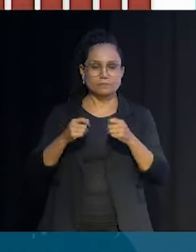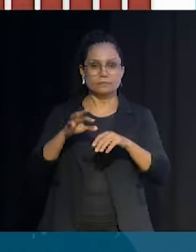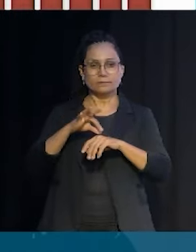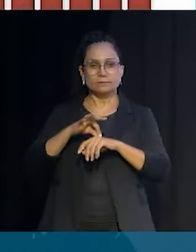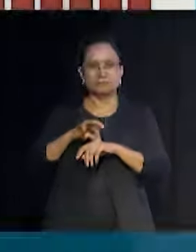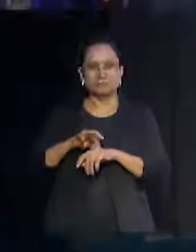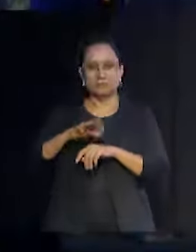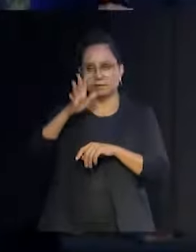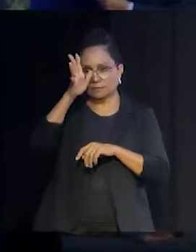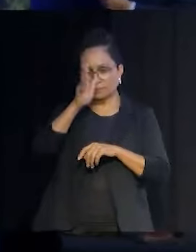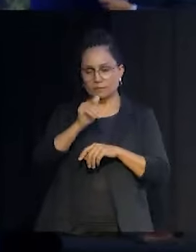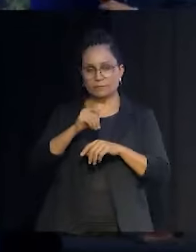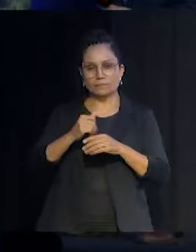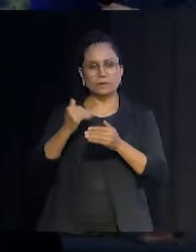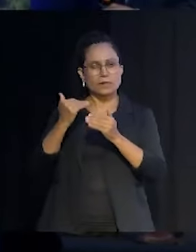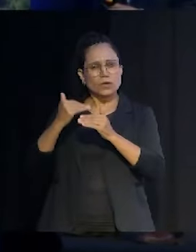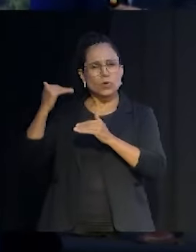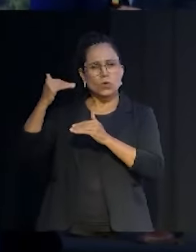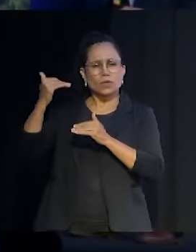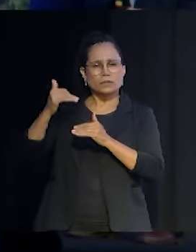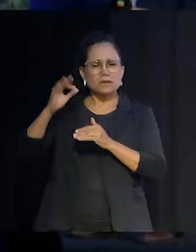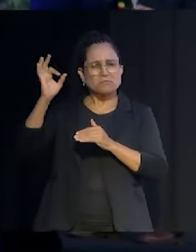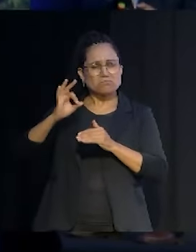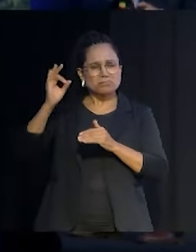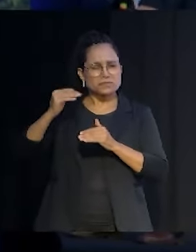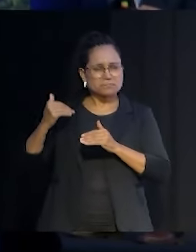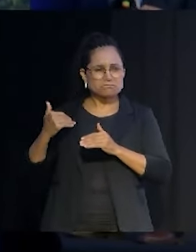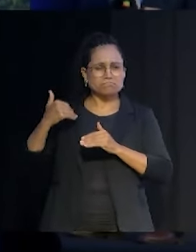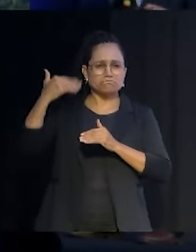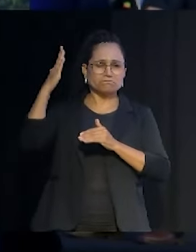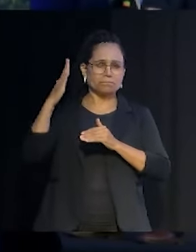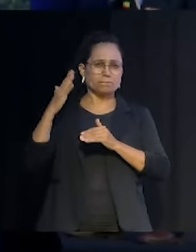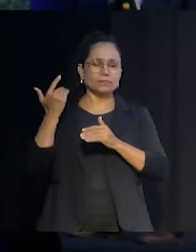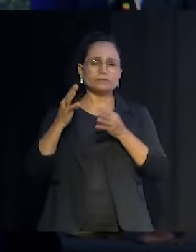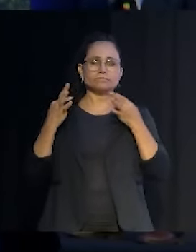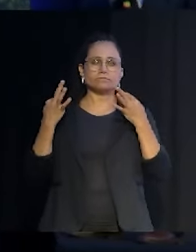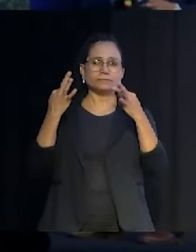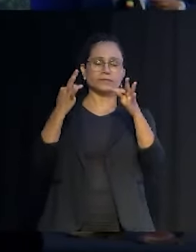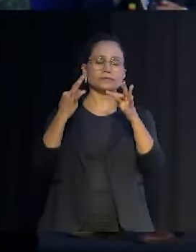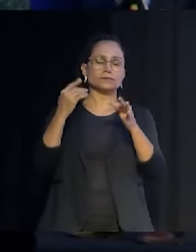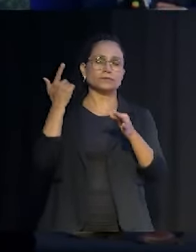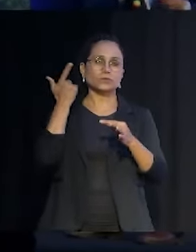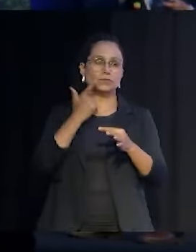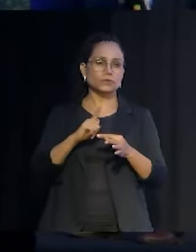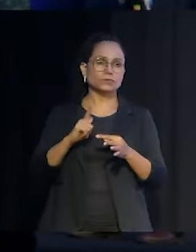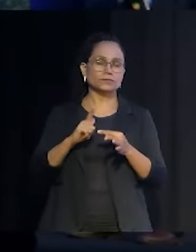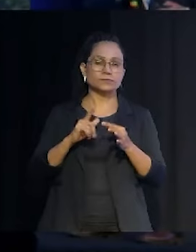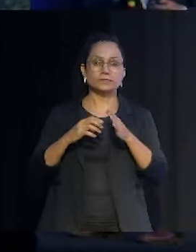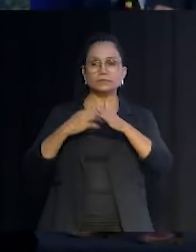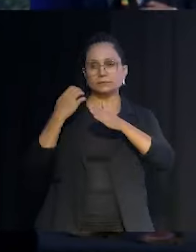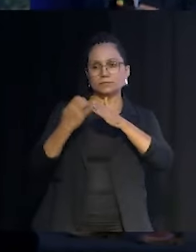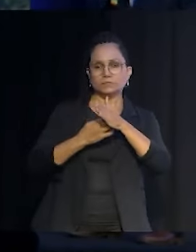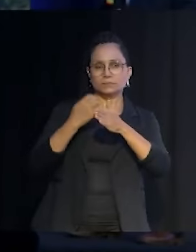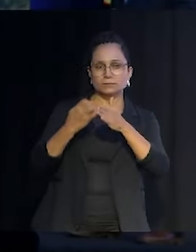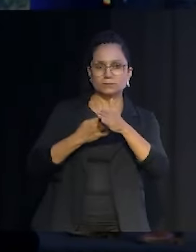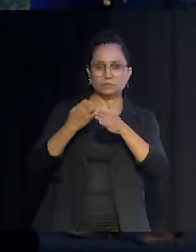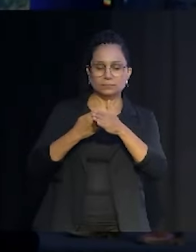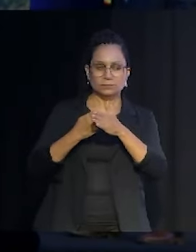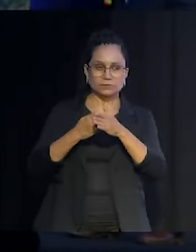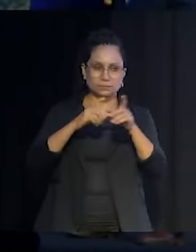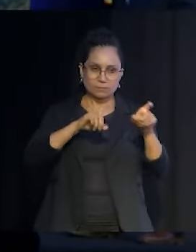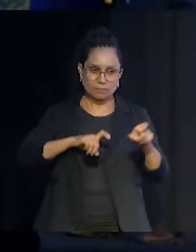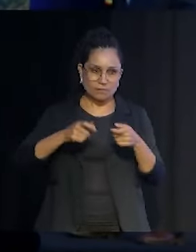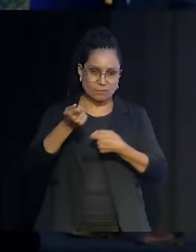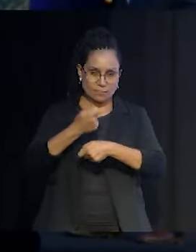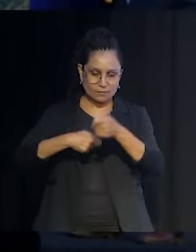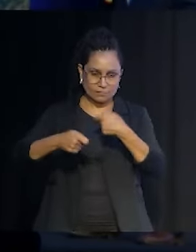Hablando sobre carnes, pollos, aviarios, lo que la tecnología está haciendo y el emprendedorismo está haciendo